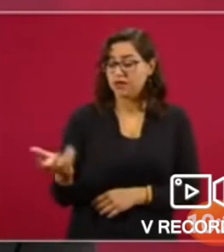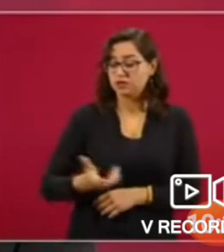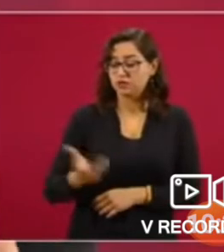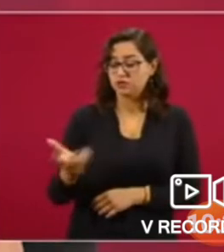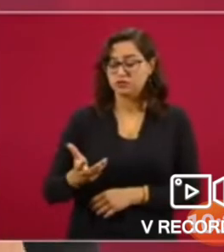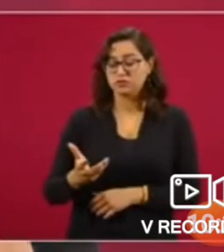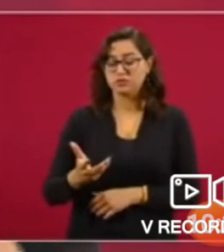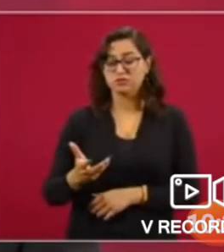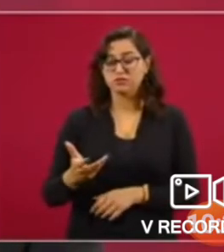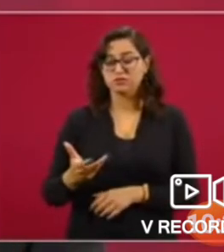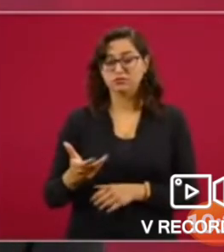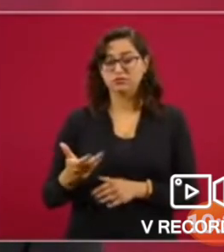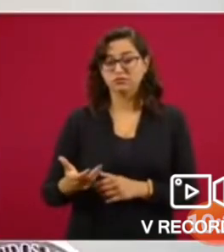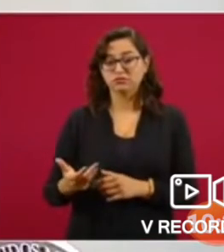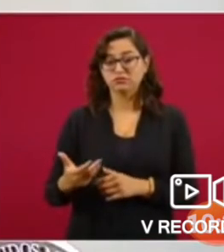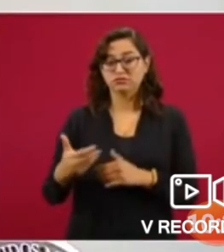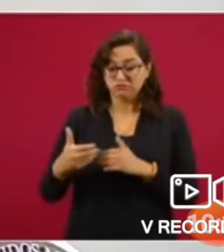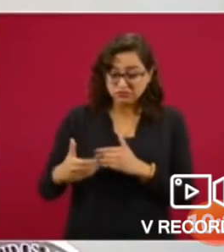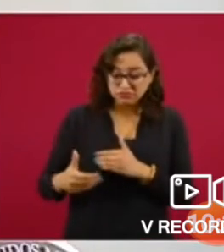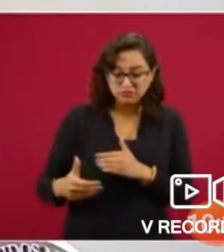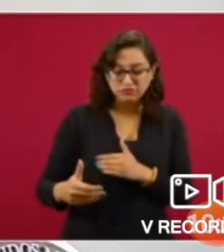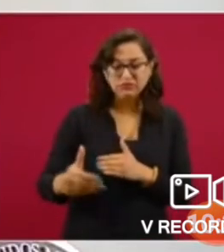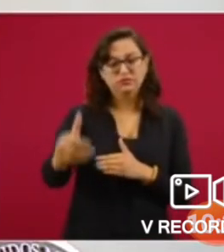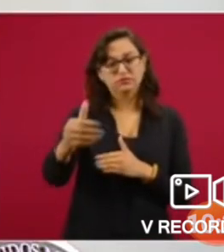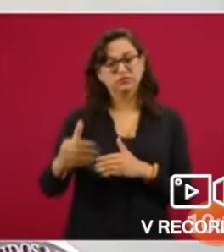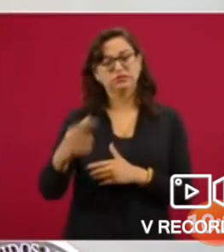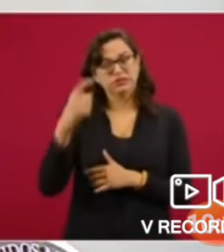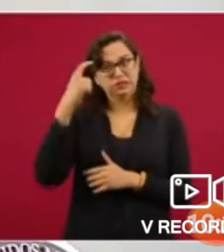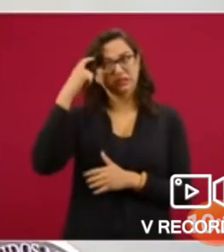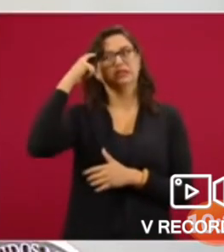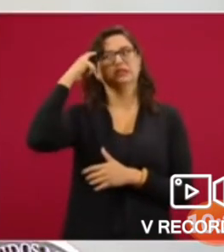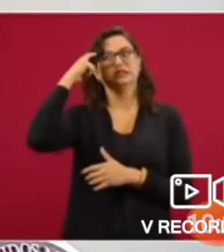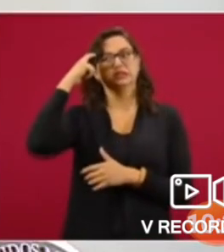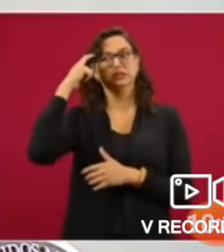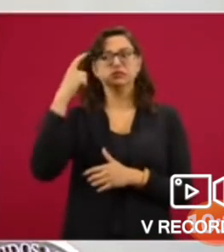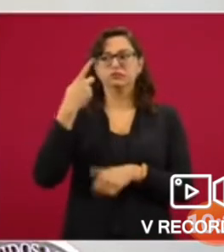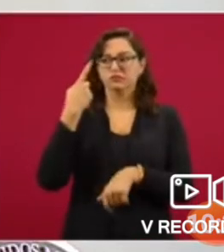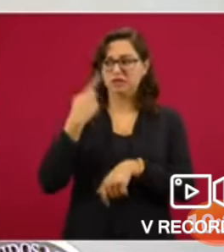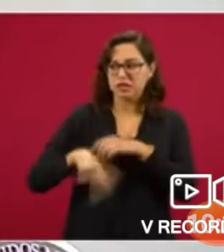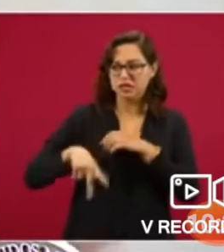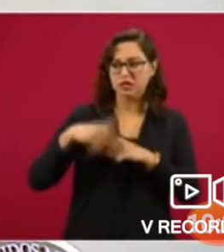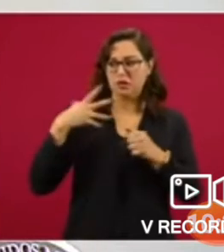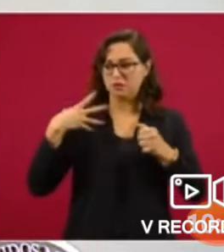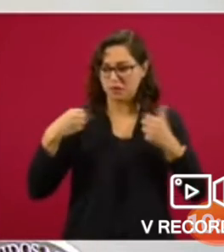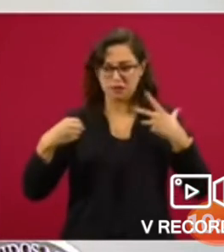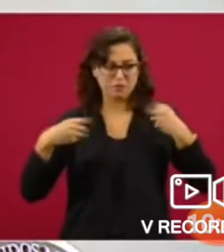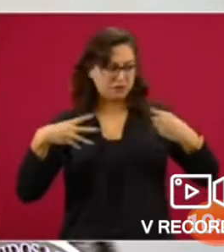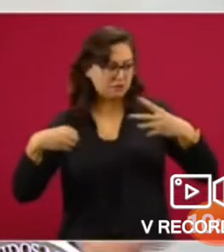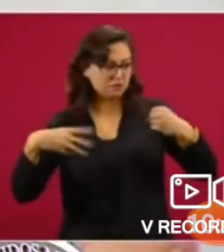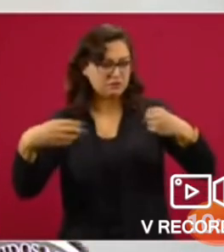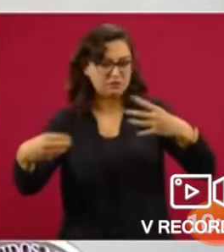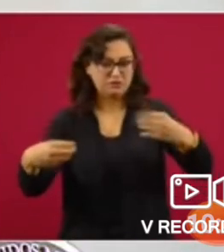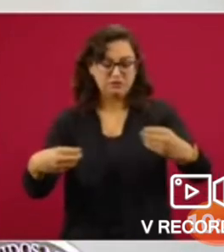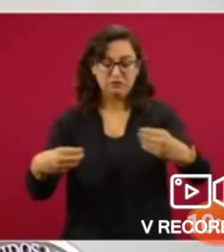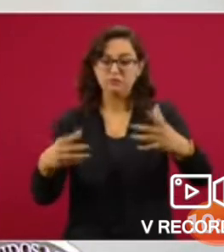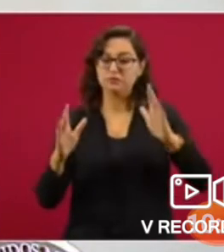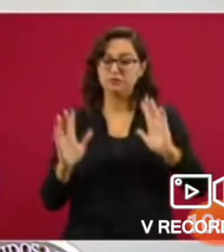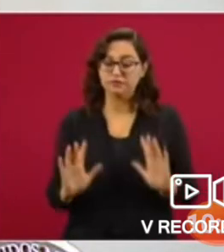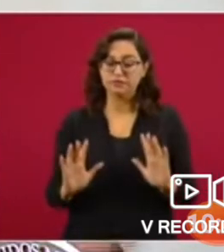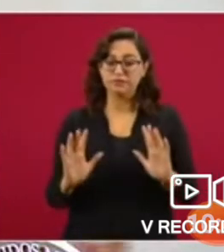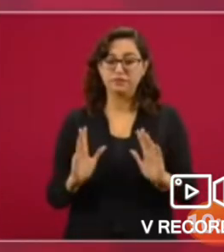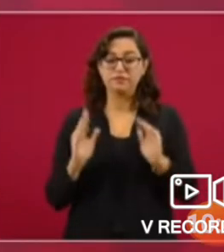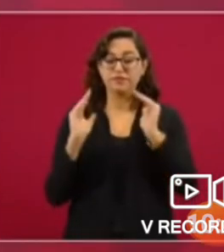estar siempre enmarcadas en la conciencia de este riesgo de transmisión y mantenernos en un desconfinamiento, un